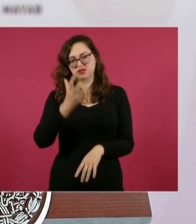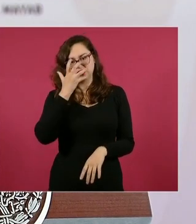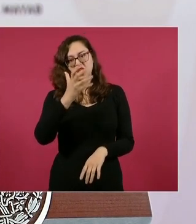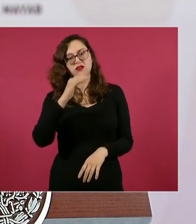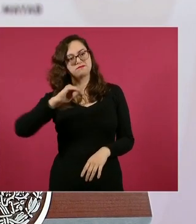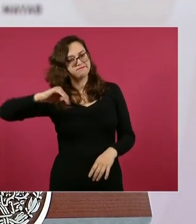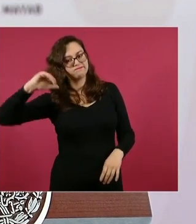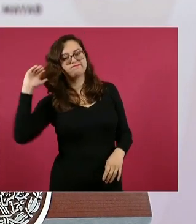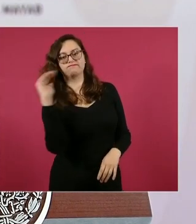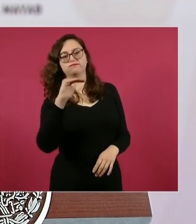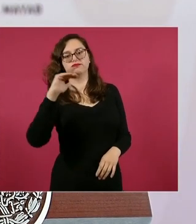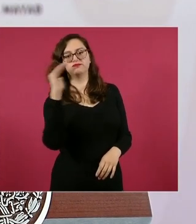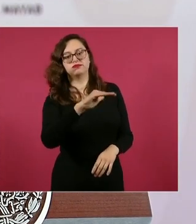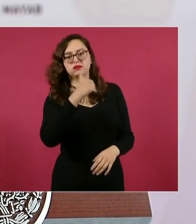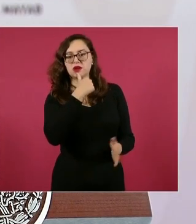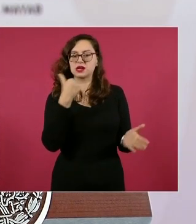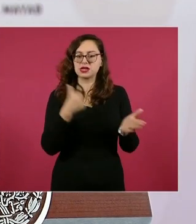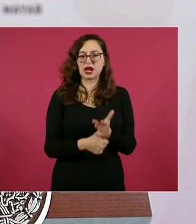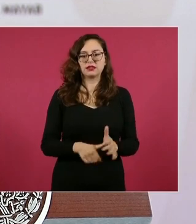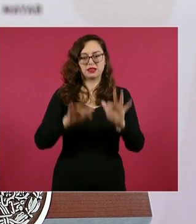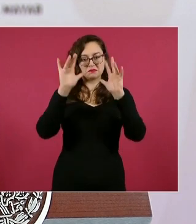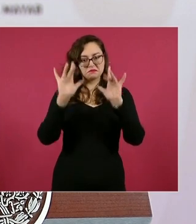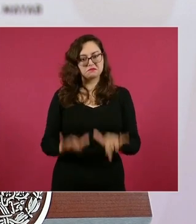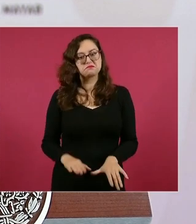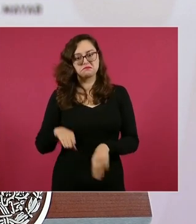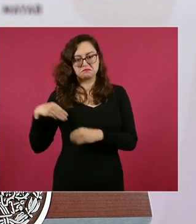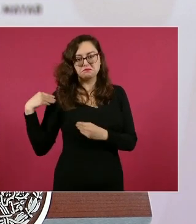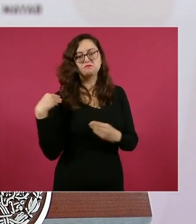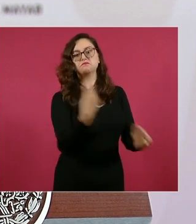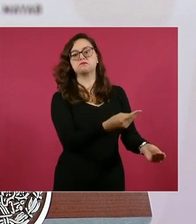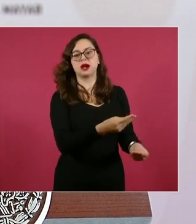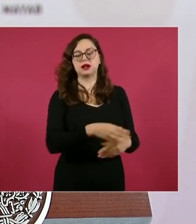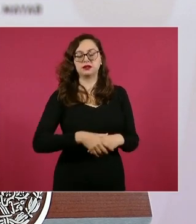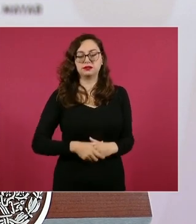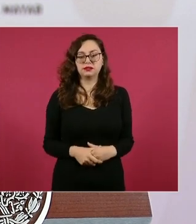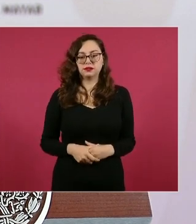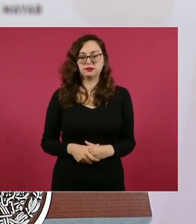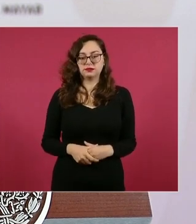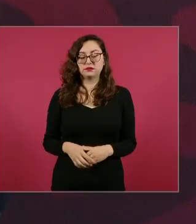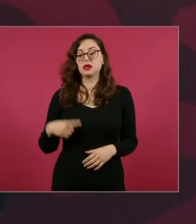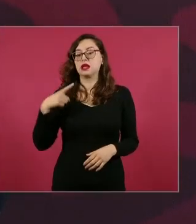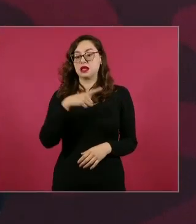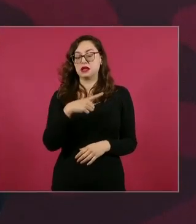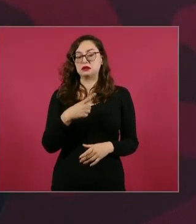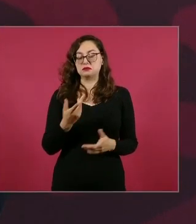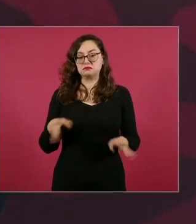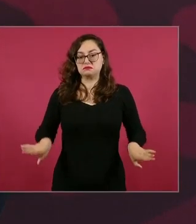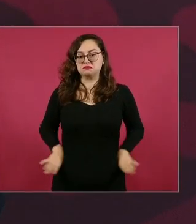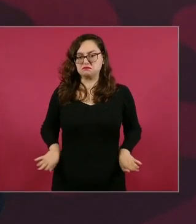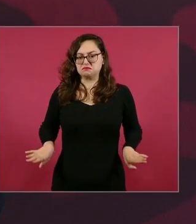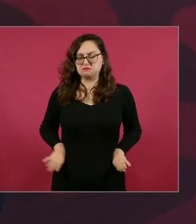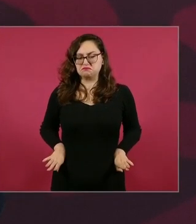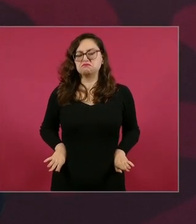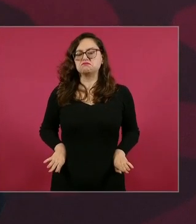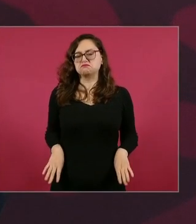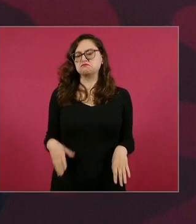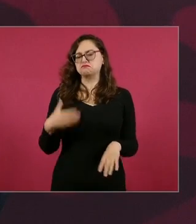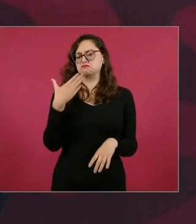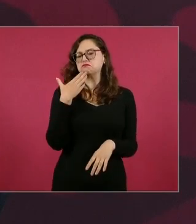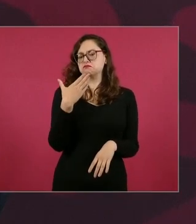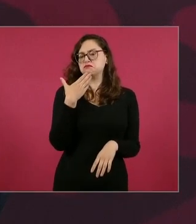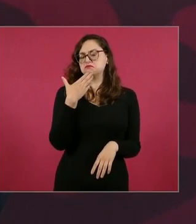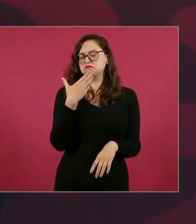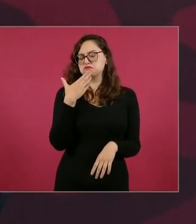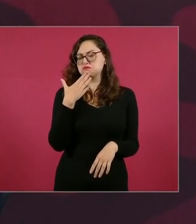formal con la carta que le voy a enviar al presidente biden que se ha aportado muy bien